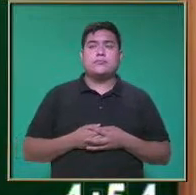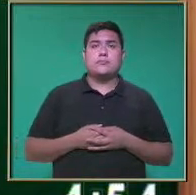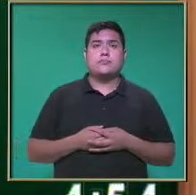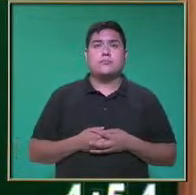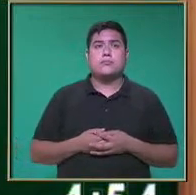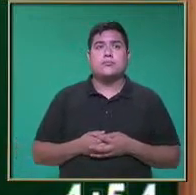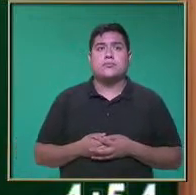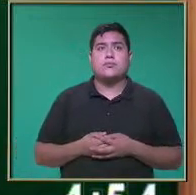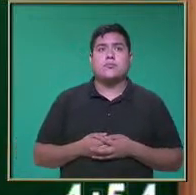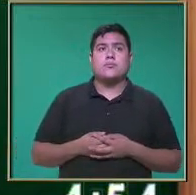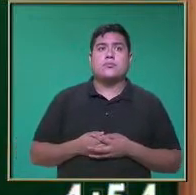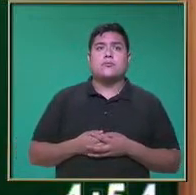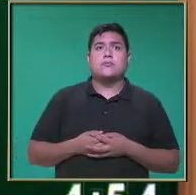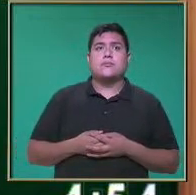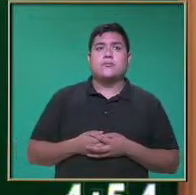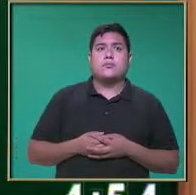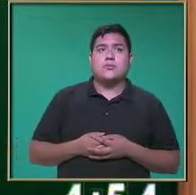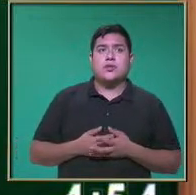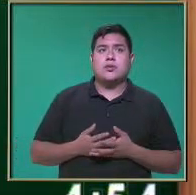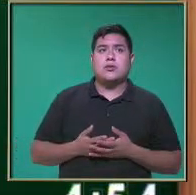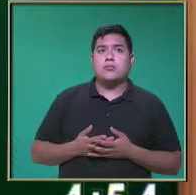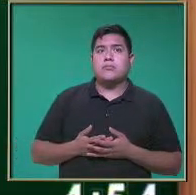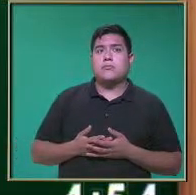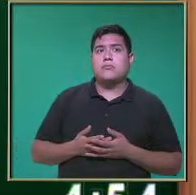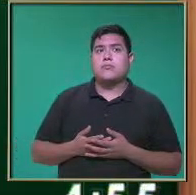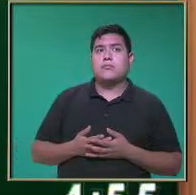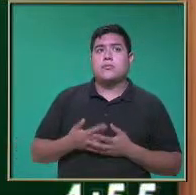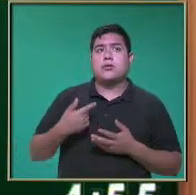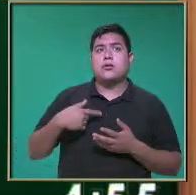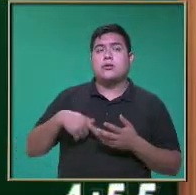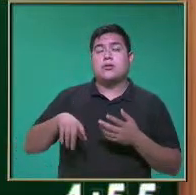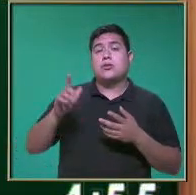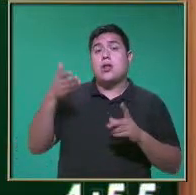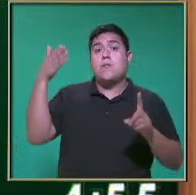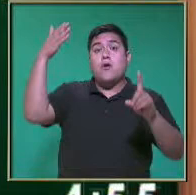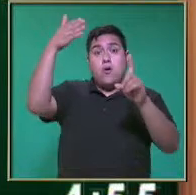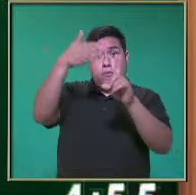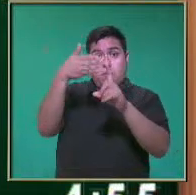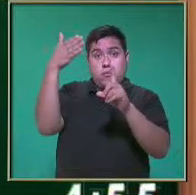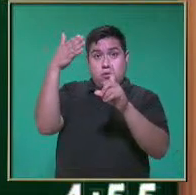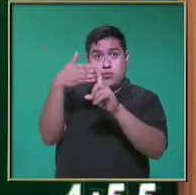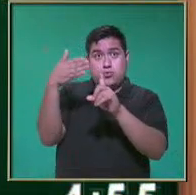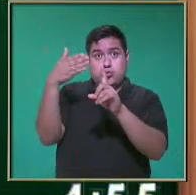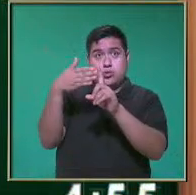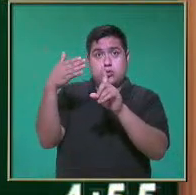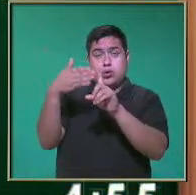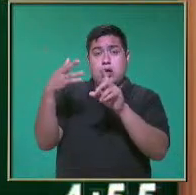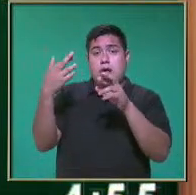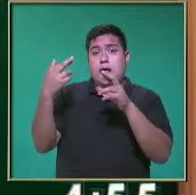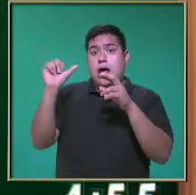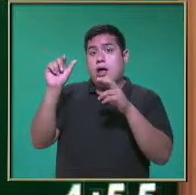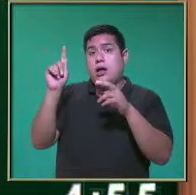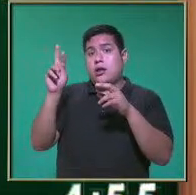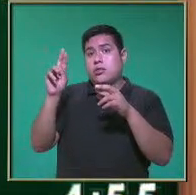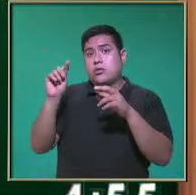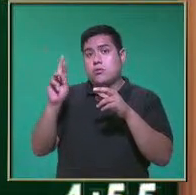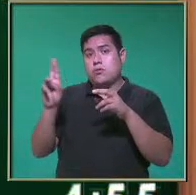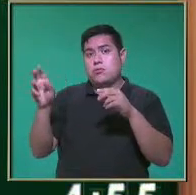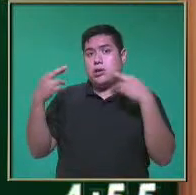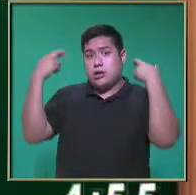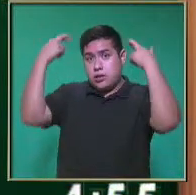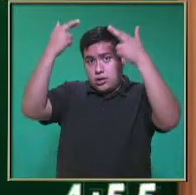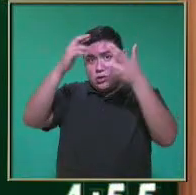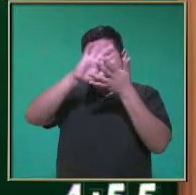The purpose of this legend is to tell us how Arthur becomes king. El propósito es demostrarnos cómo Arturo se convirtió en rey.